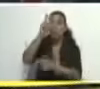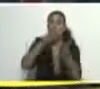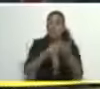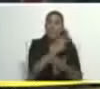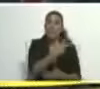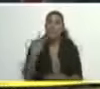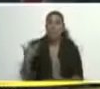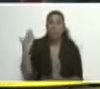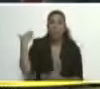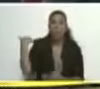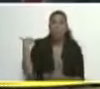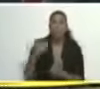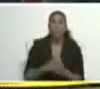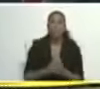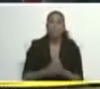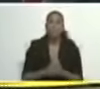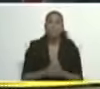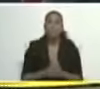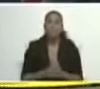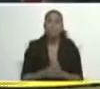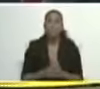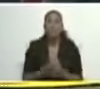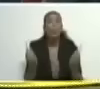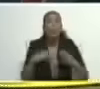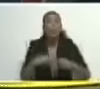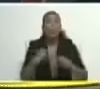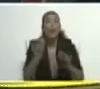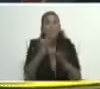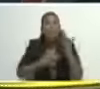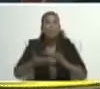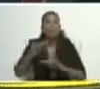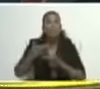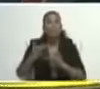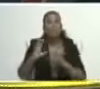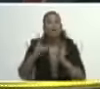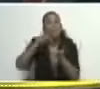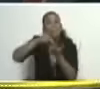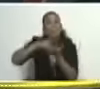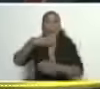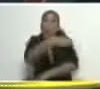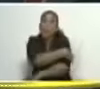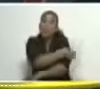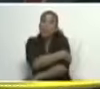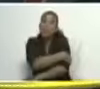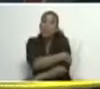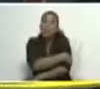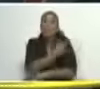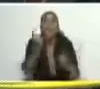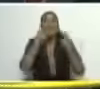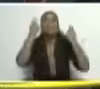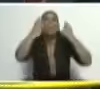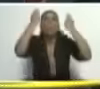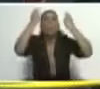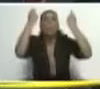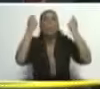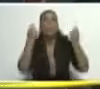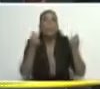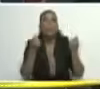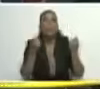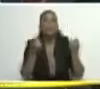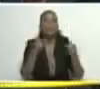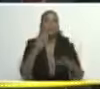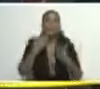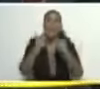2023 entre el gobierno de Venezuela y una plataforma de partidos de oposición para promover